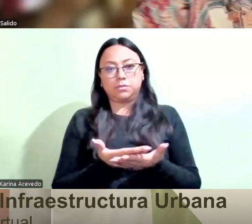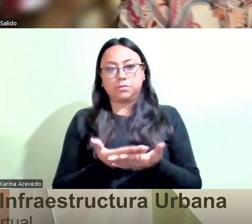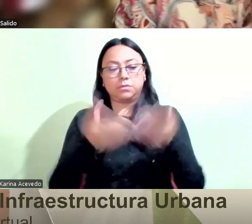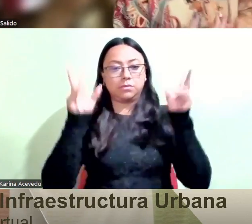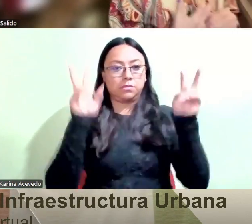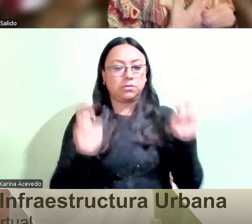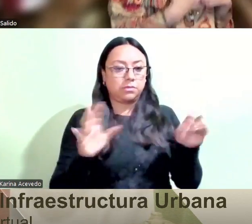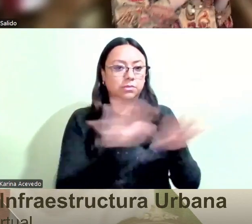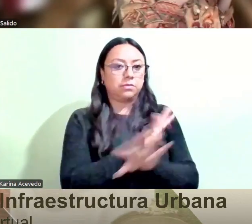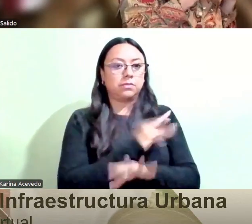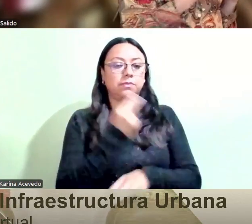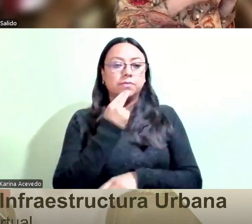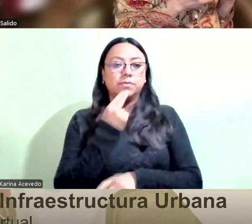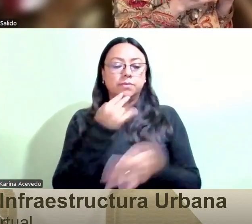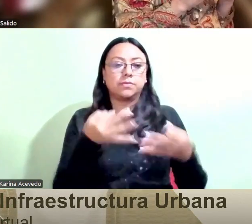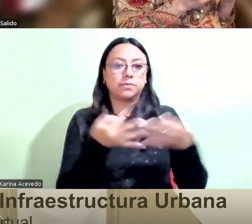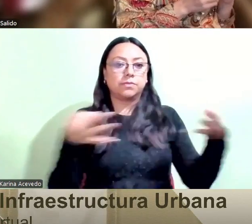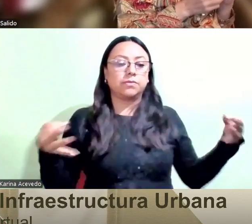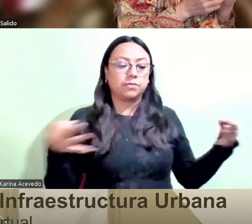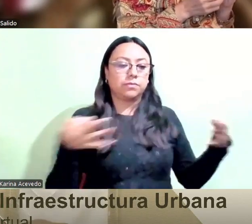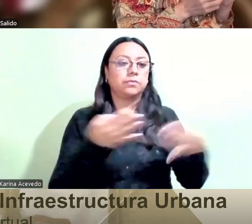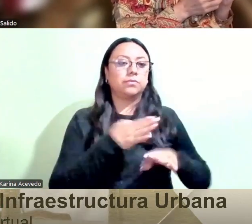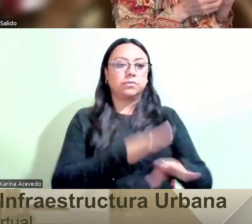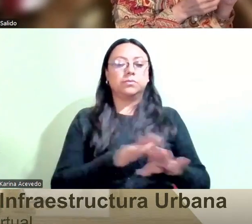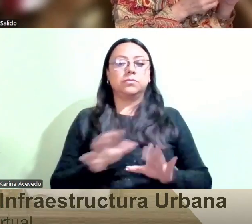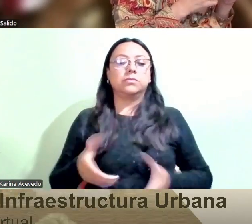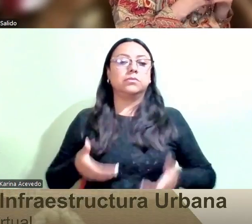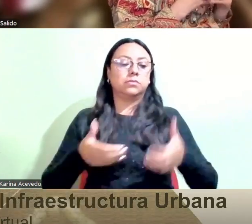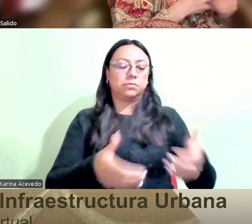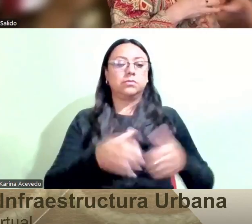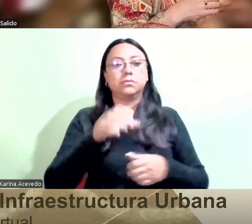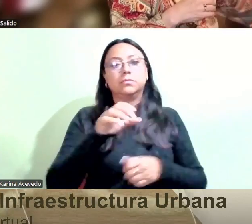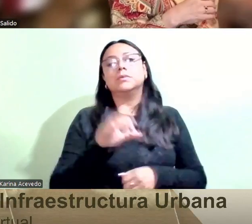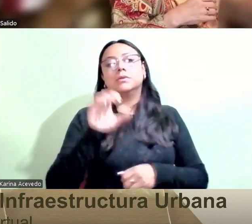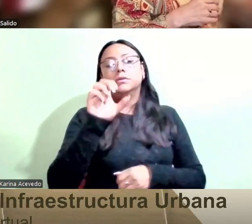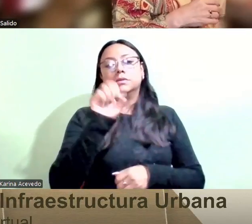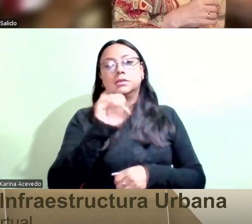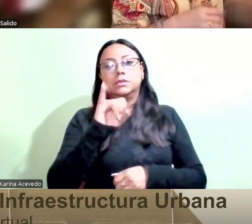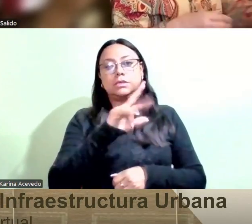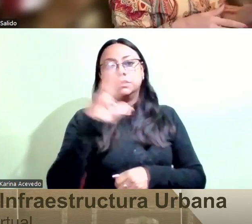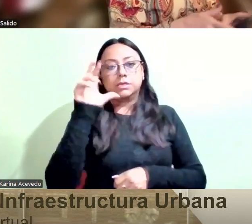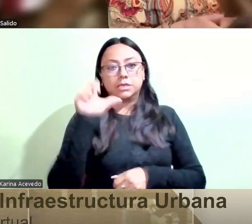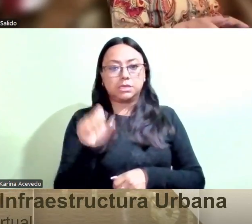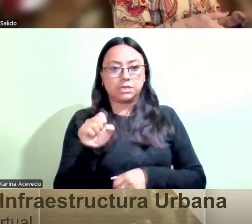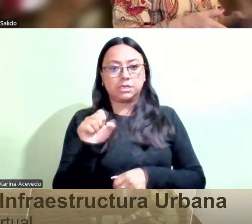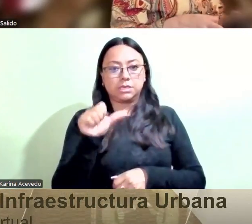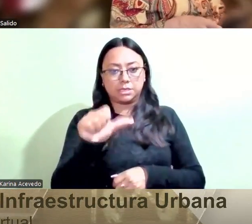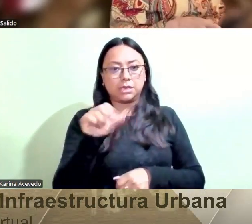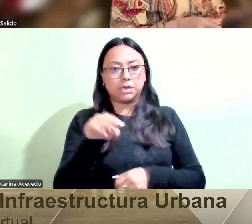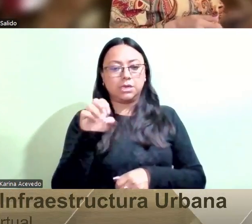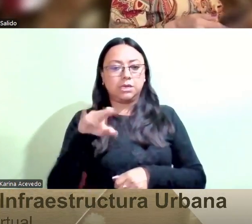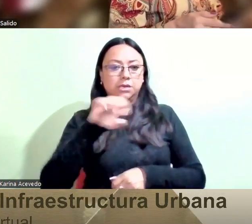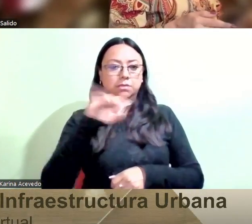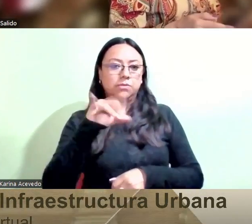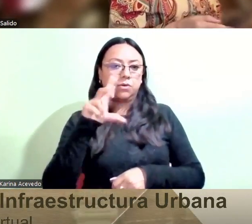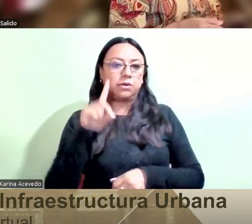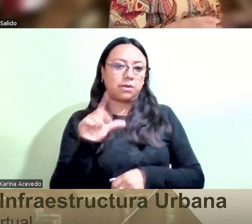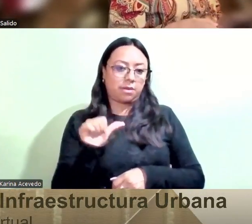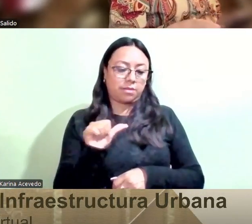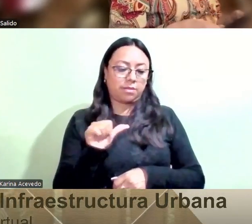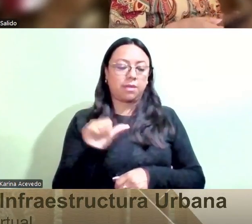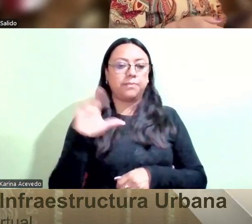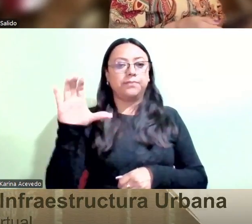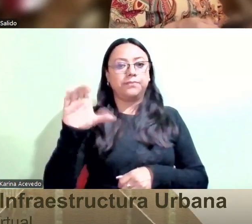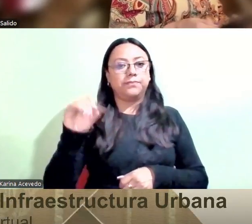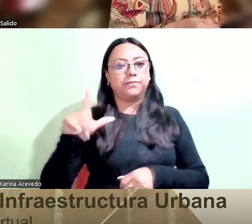cambio de uso del suelo respecto al inmueble calle Sierra Mojada, número 327, Colonia Lomas de Chapultepec, tercera sección, Alcaldía Miguel Hidalgo.